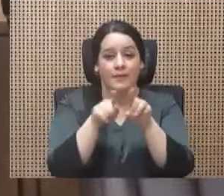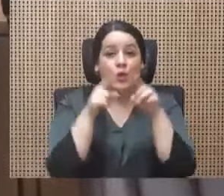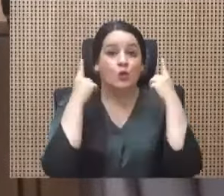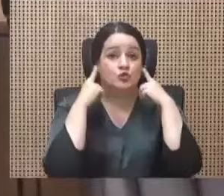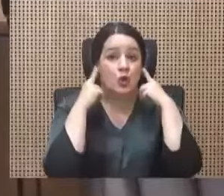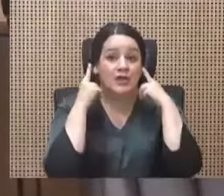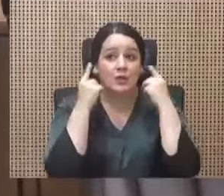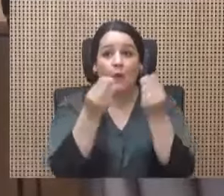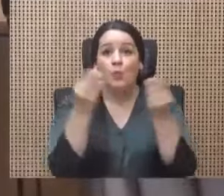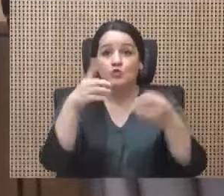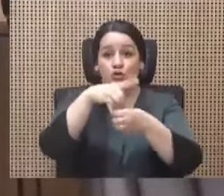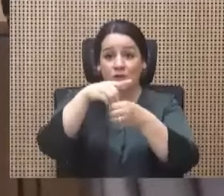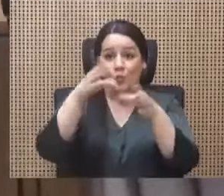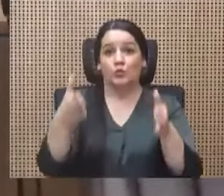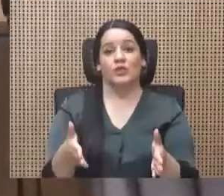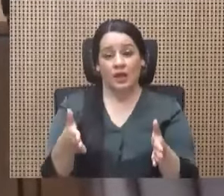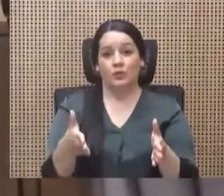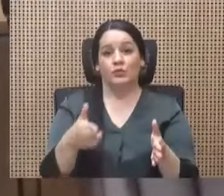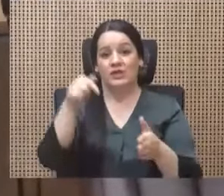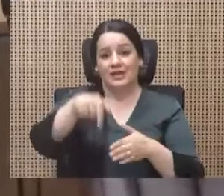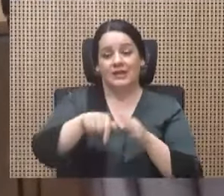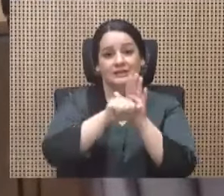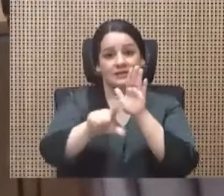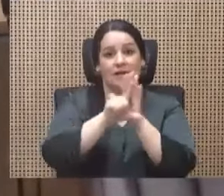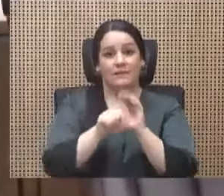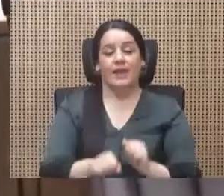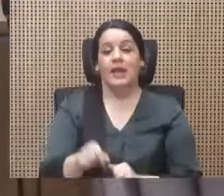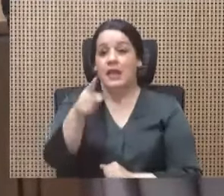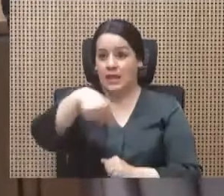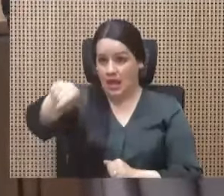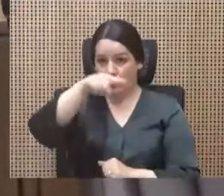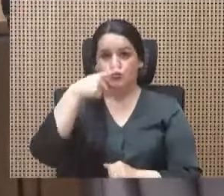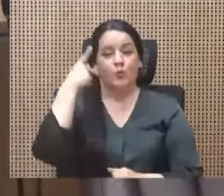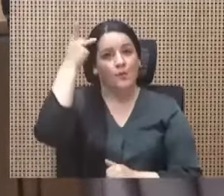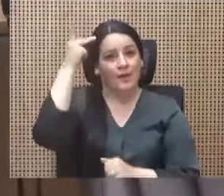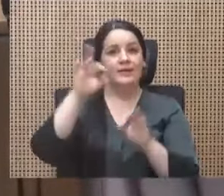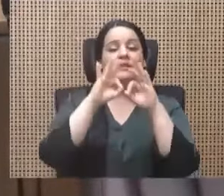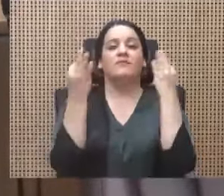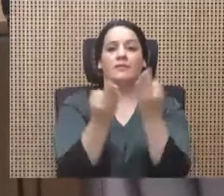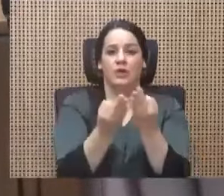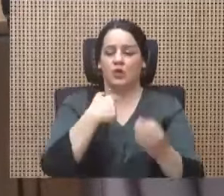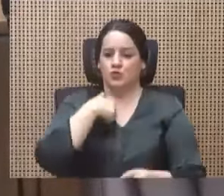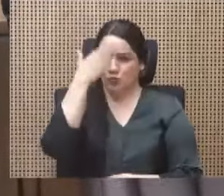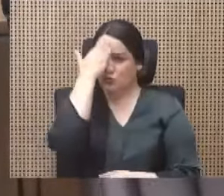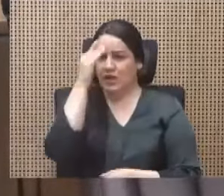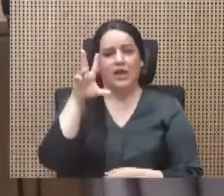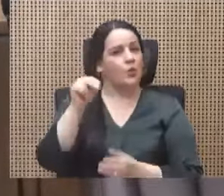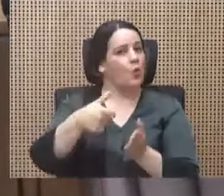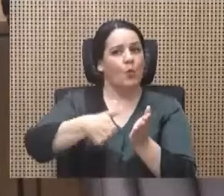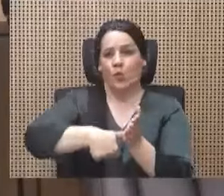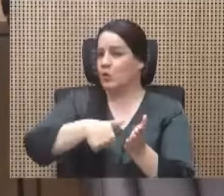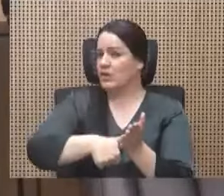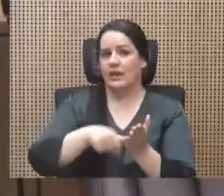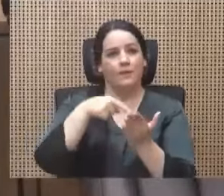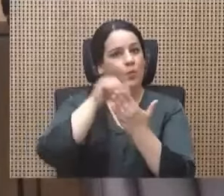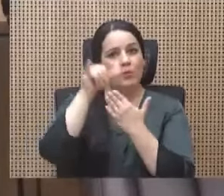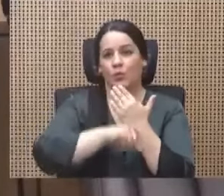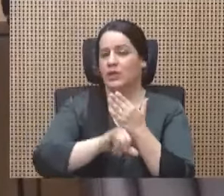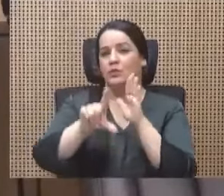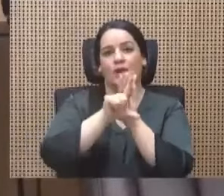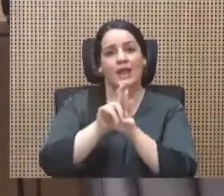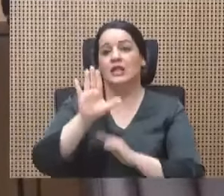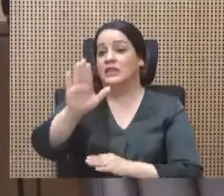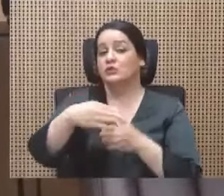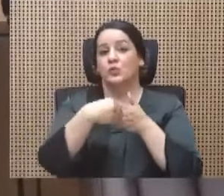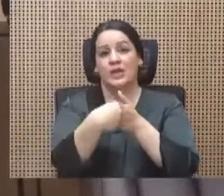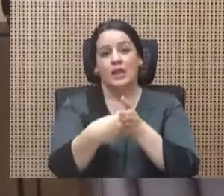son padres de familia y que estoy seguro que no votarán por ese proyecto de ley de su líder José